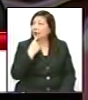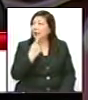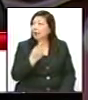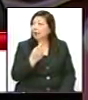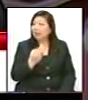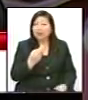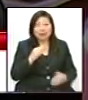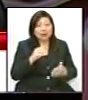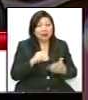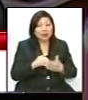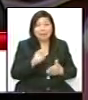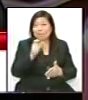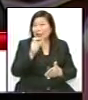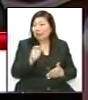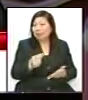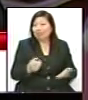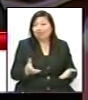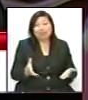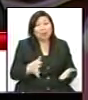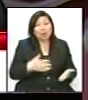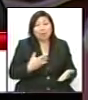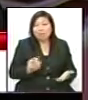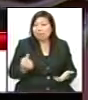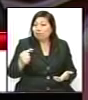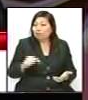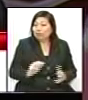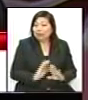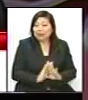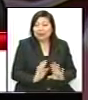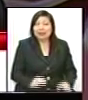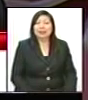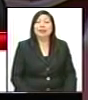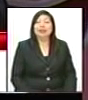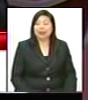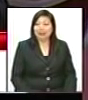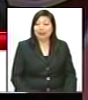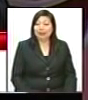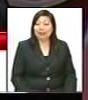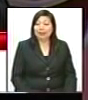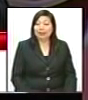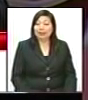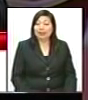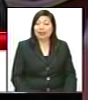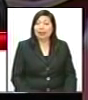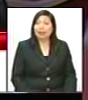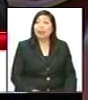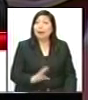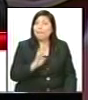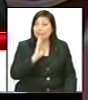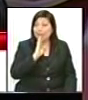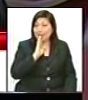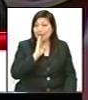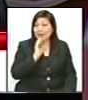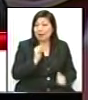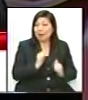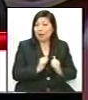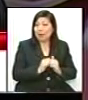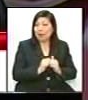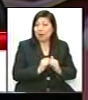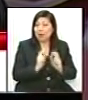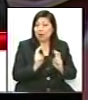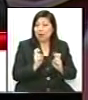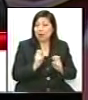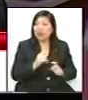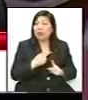razones netamente personales no podrá asistir el día de hoy. He hablado personalmente con los titulares de